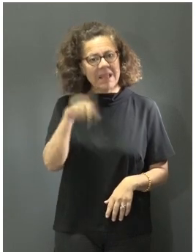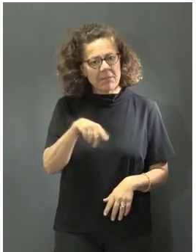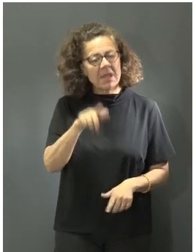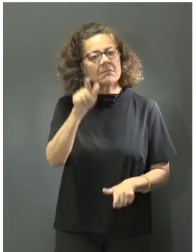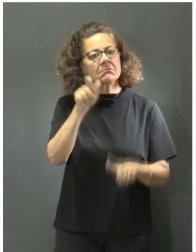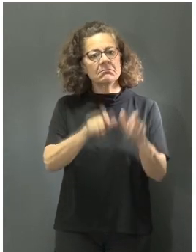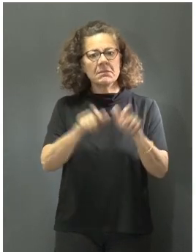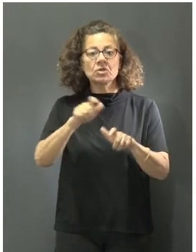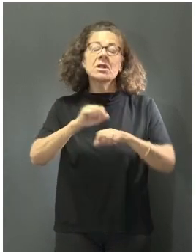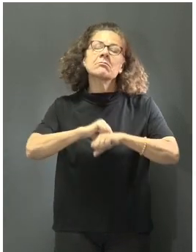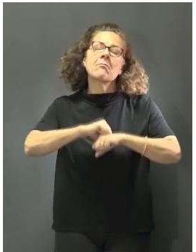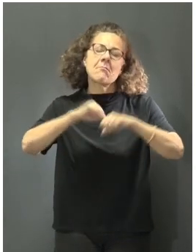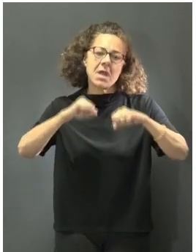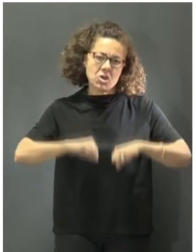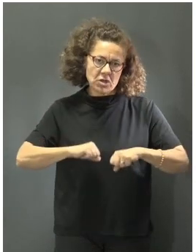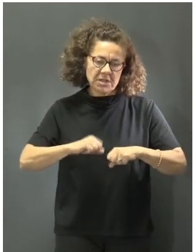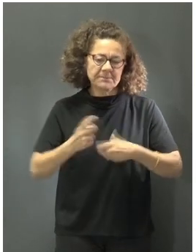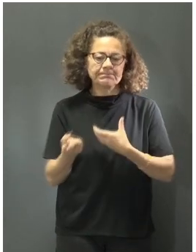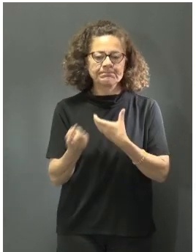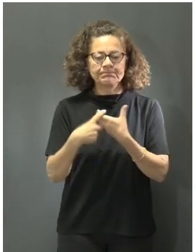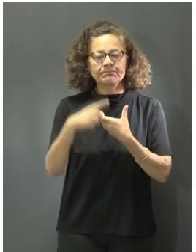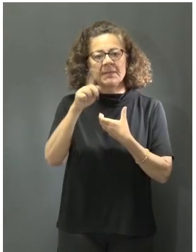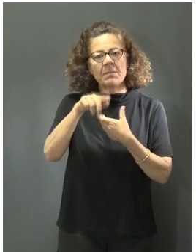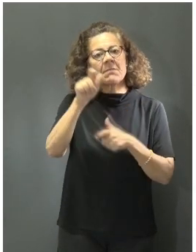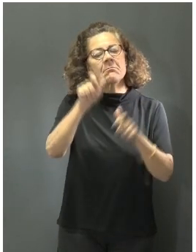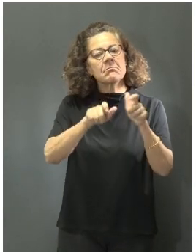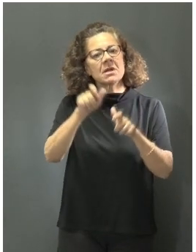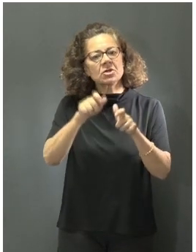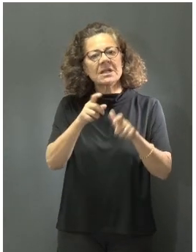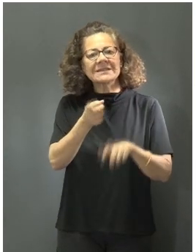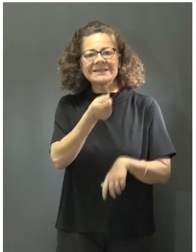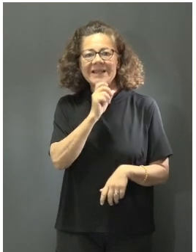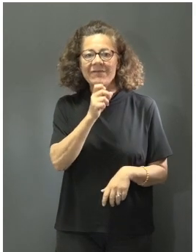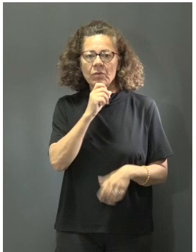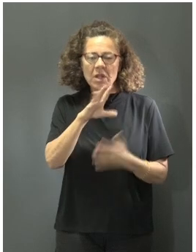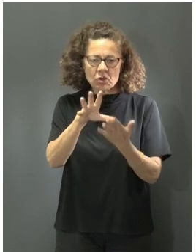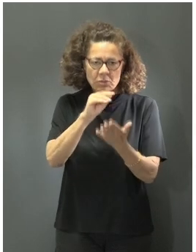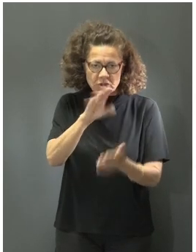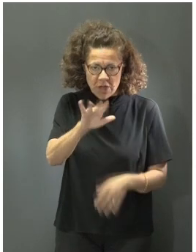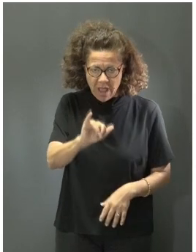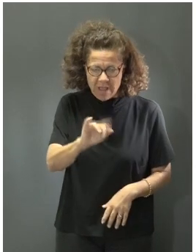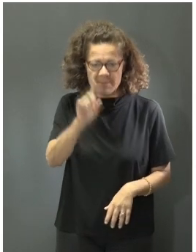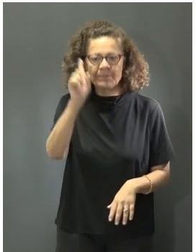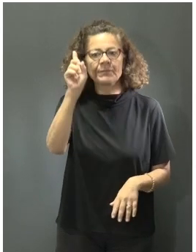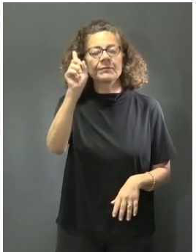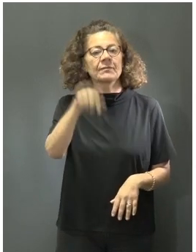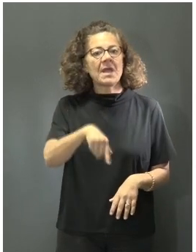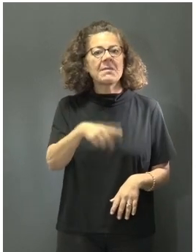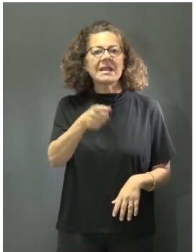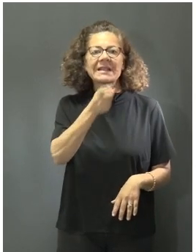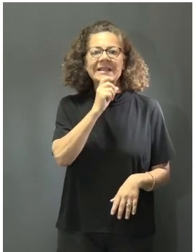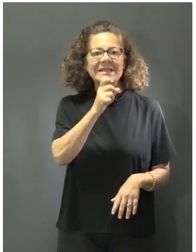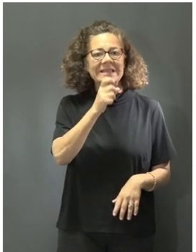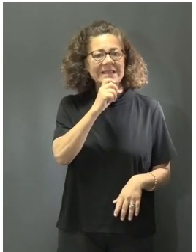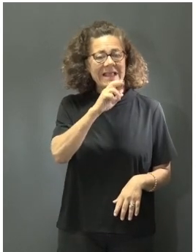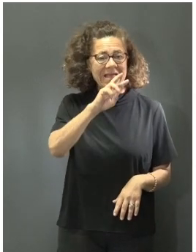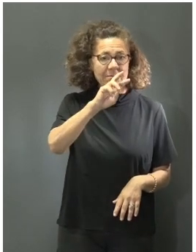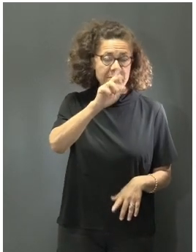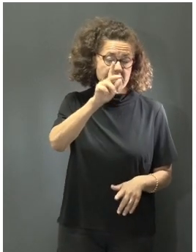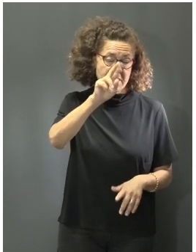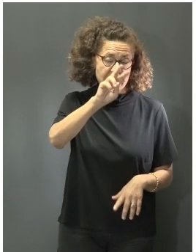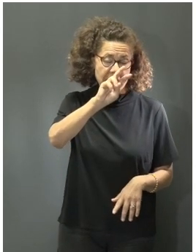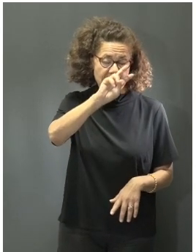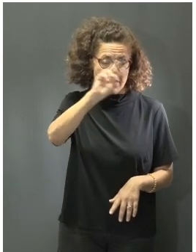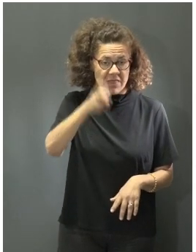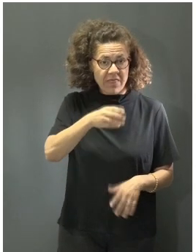personas mayores, incluyendo personas que tienen algún tipo de dificultad de comprensión, incluyendo diferentes edades y personas que no